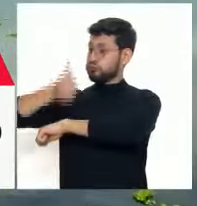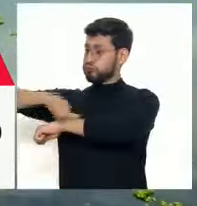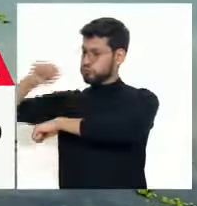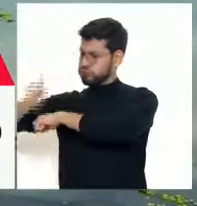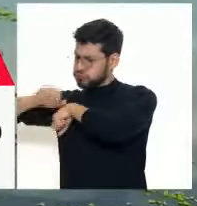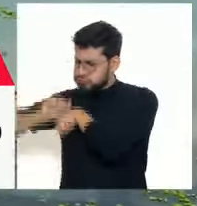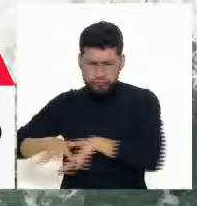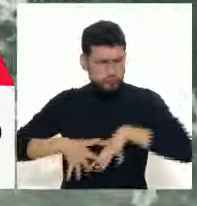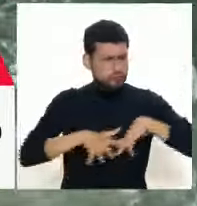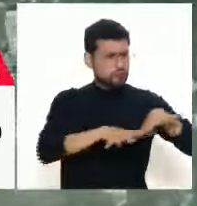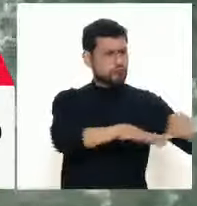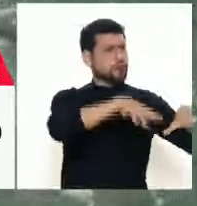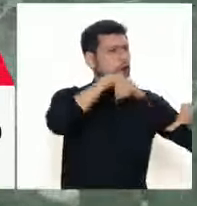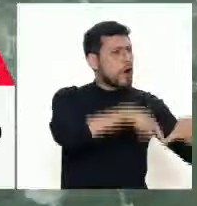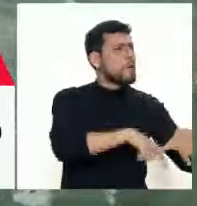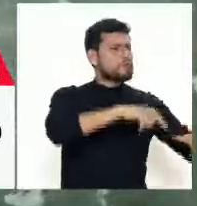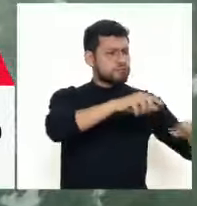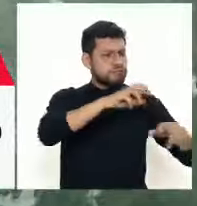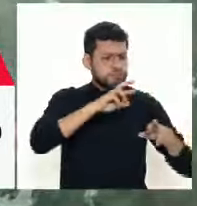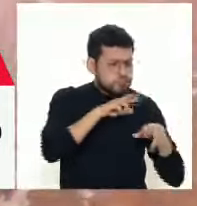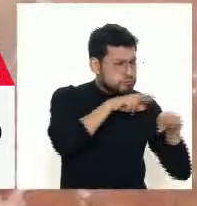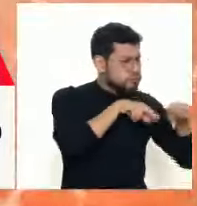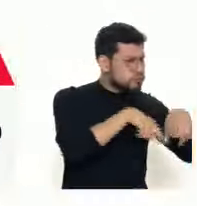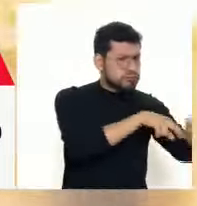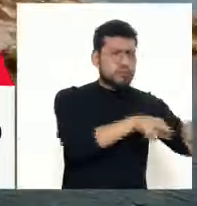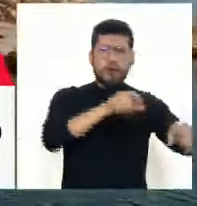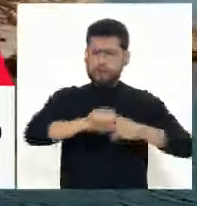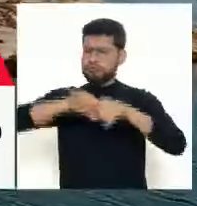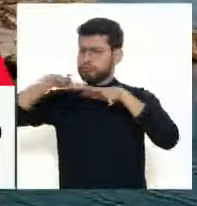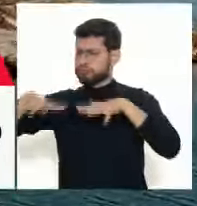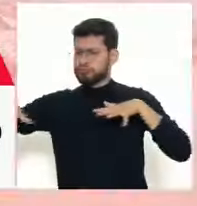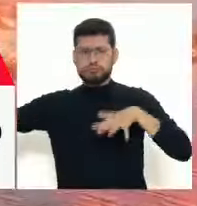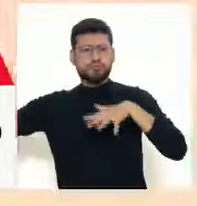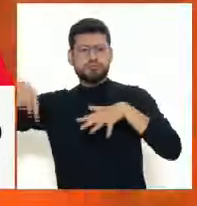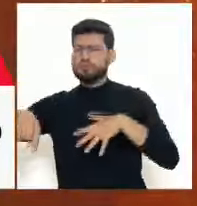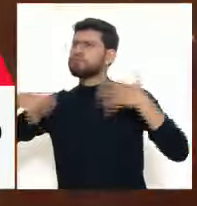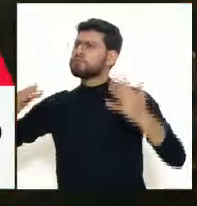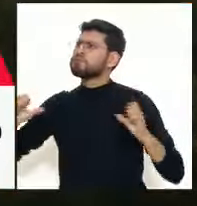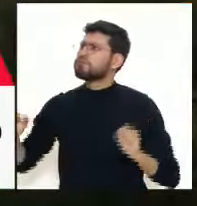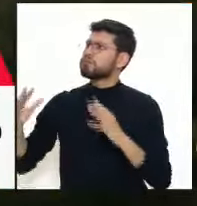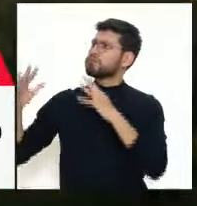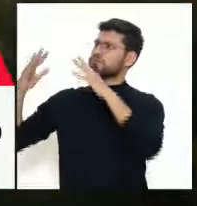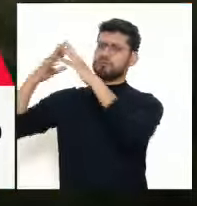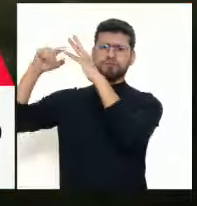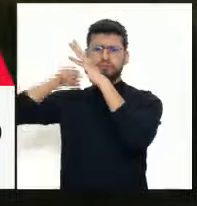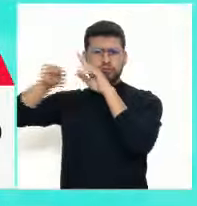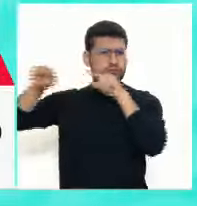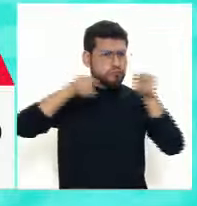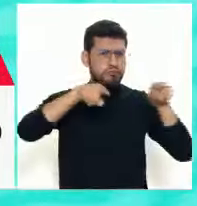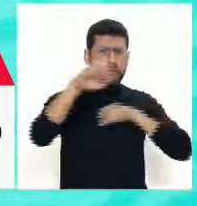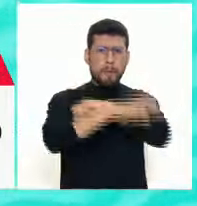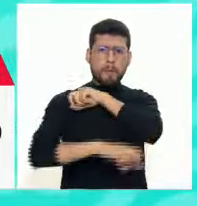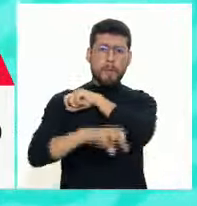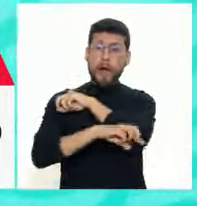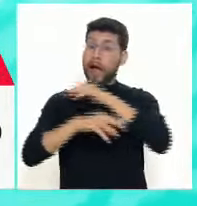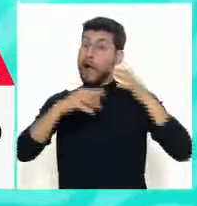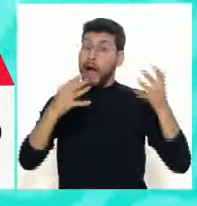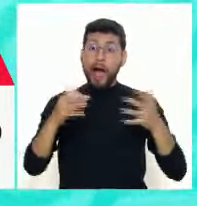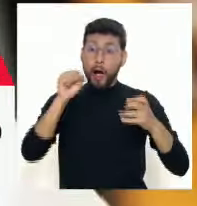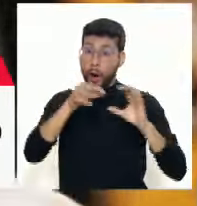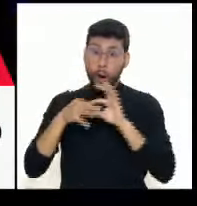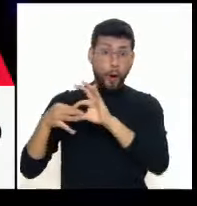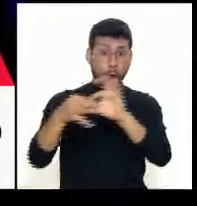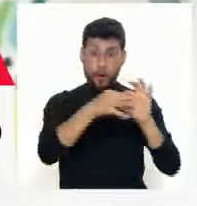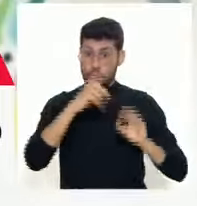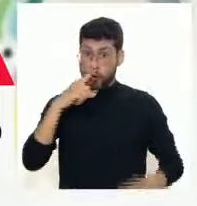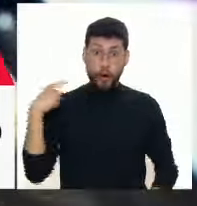Profundidades de la Amazonía, pasando por las olas del Pacífico y los rincones más remotos de nuestro país. Hay algo que nos une